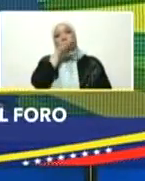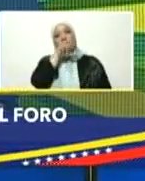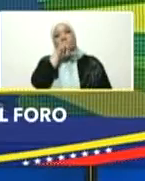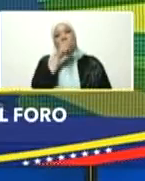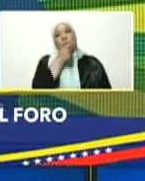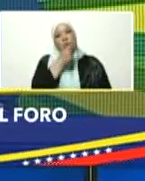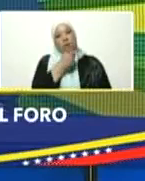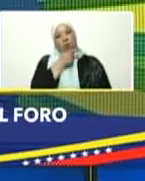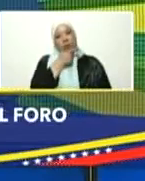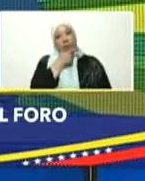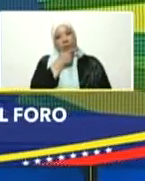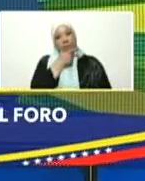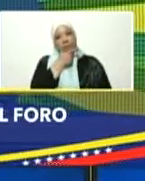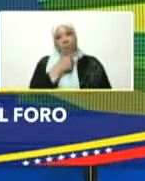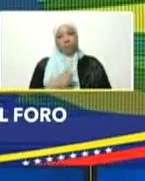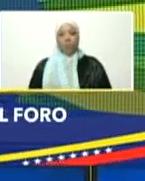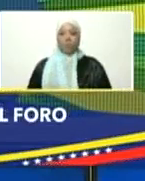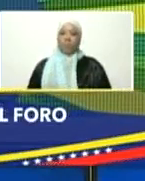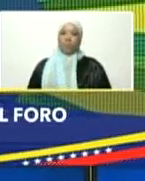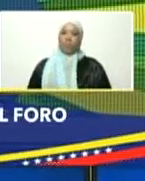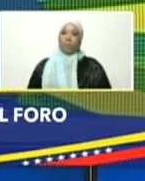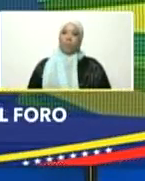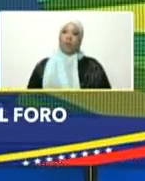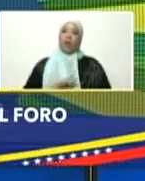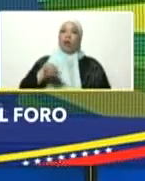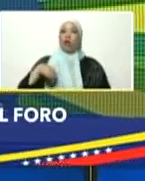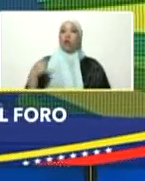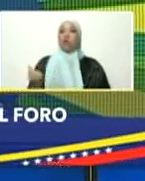bonita. Nosotros somos un solo pueblo.